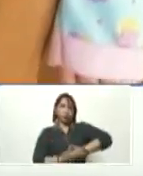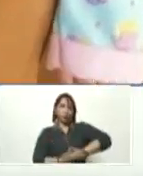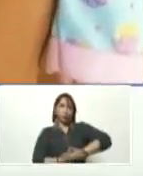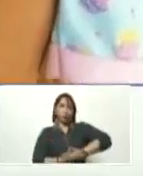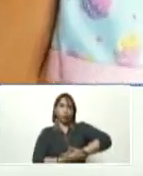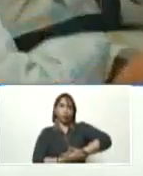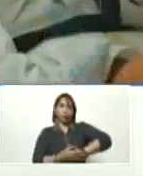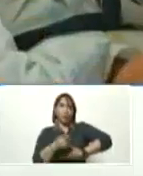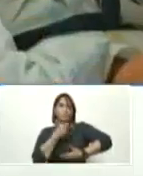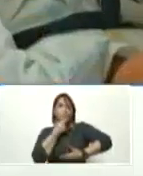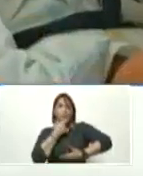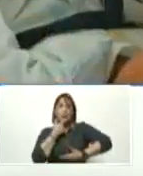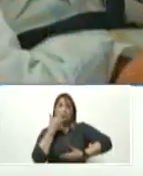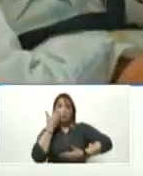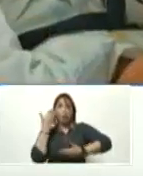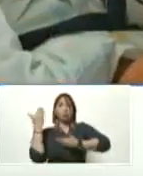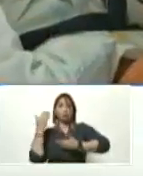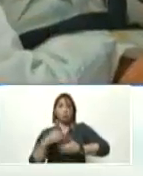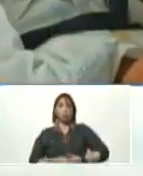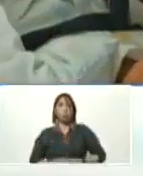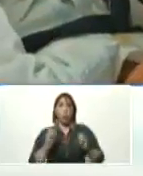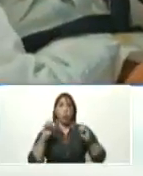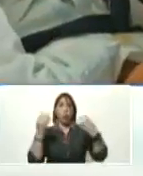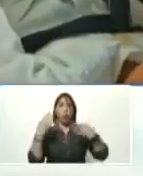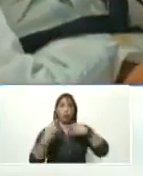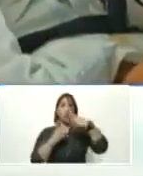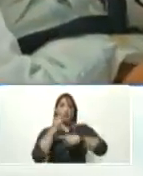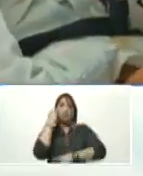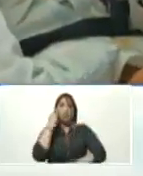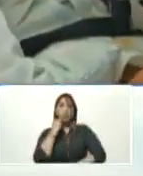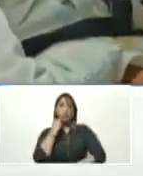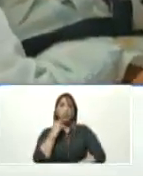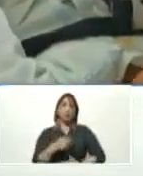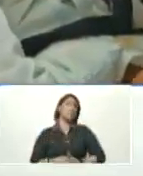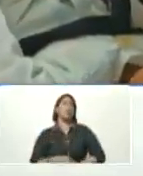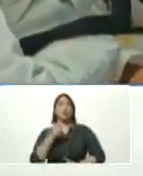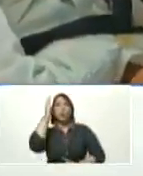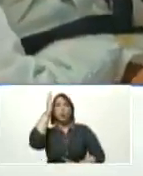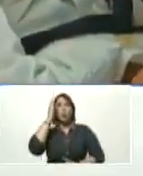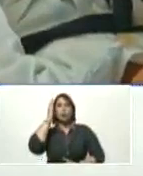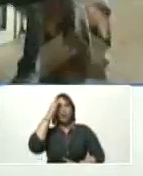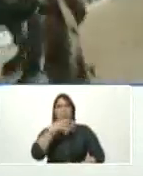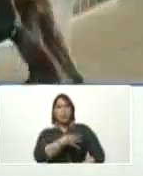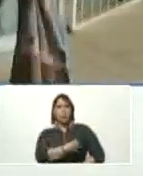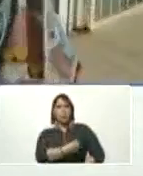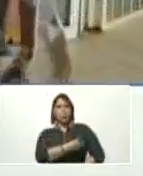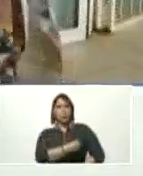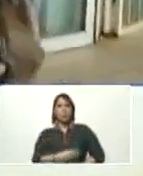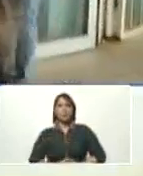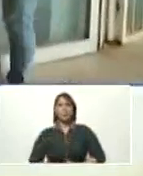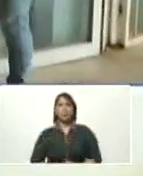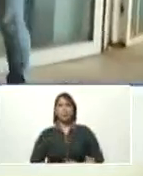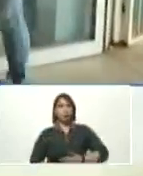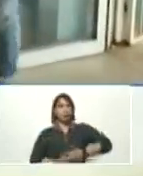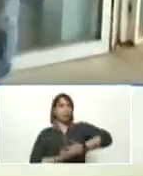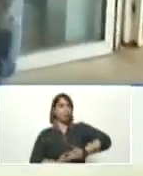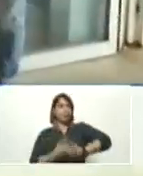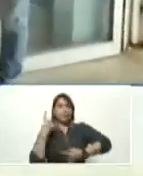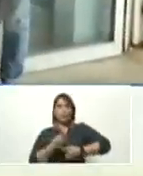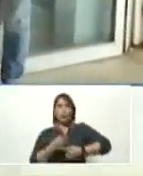Eso es una belleza. Eso es un logro de la revolución bolivariana. La conciencia de la lactancia materna. Tenemos que ir